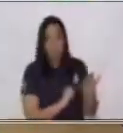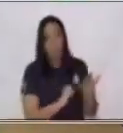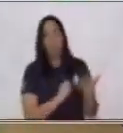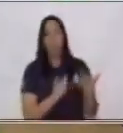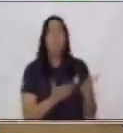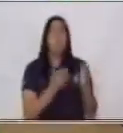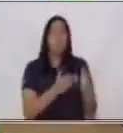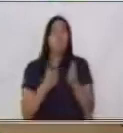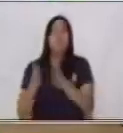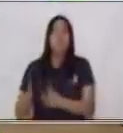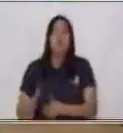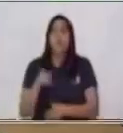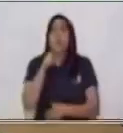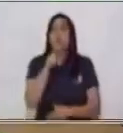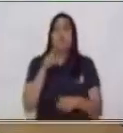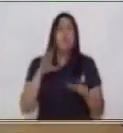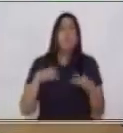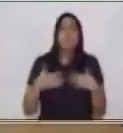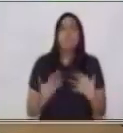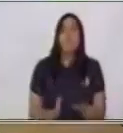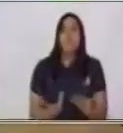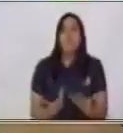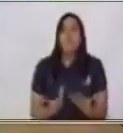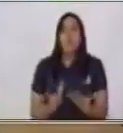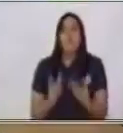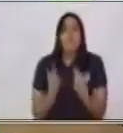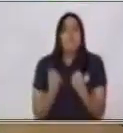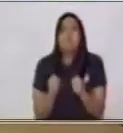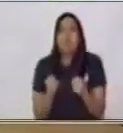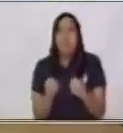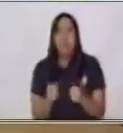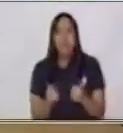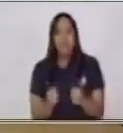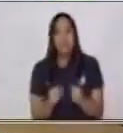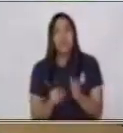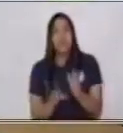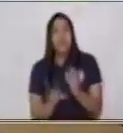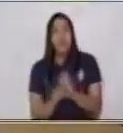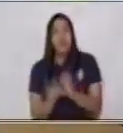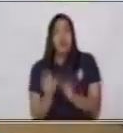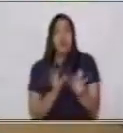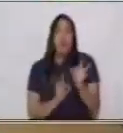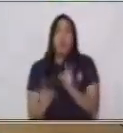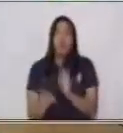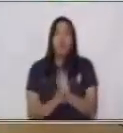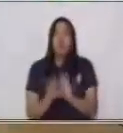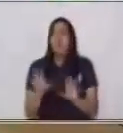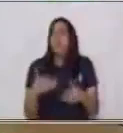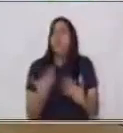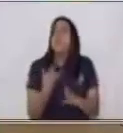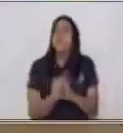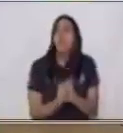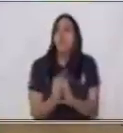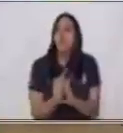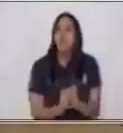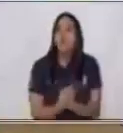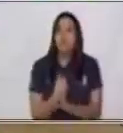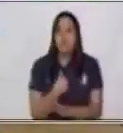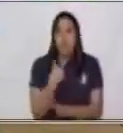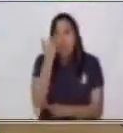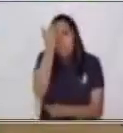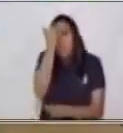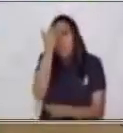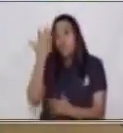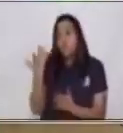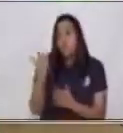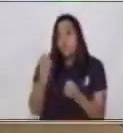un texto, un resumen? ¿Qué estrategias o qué utilizamos para hacer un resumen? Es decir, ¿cómo